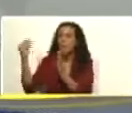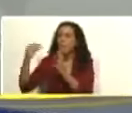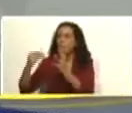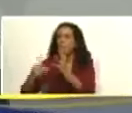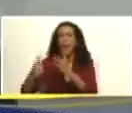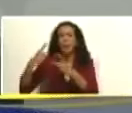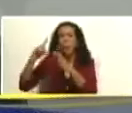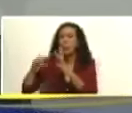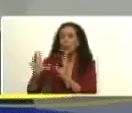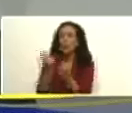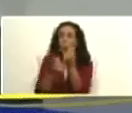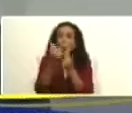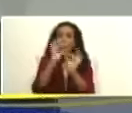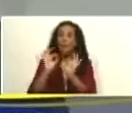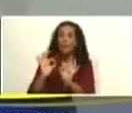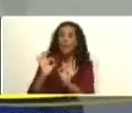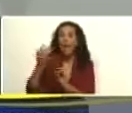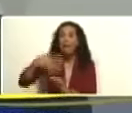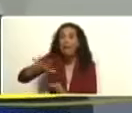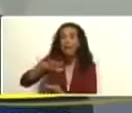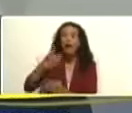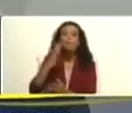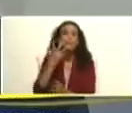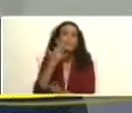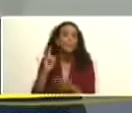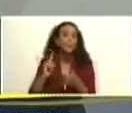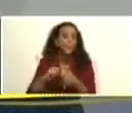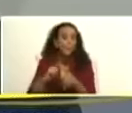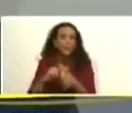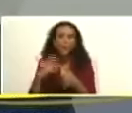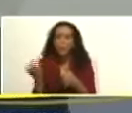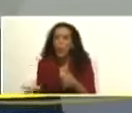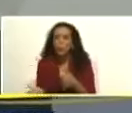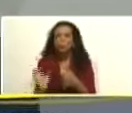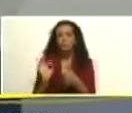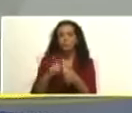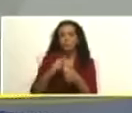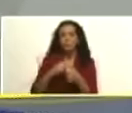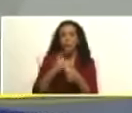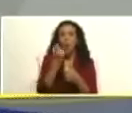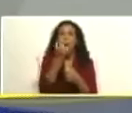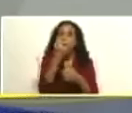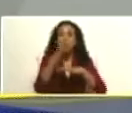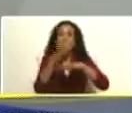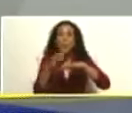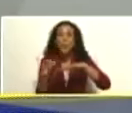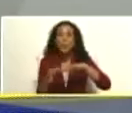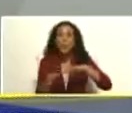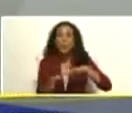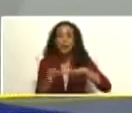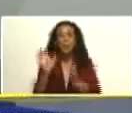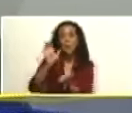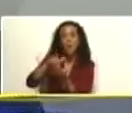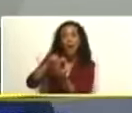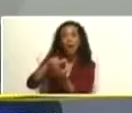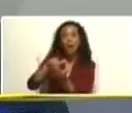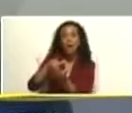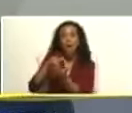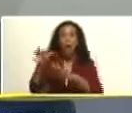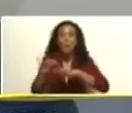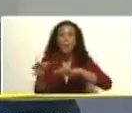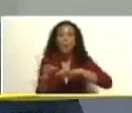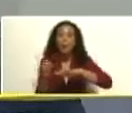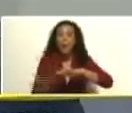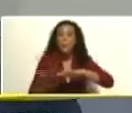a las zonas económicas especiales. ¿Qué incluye esa zona económica especial? Bueno, los 11 municipios de la isla de Margarita y el